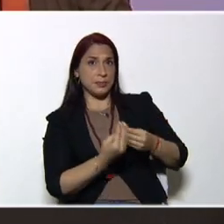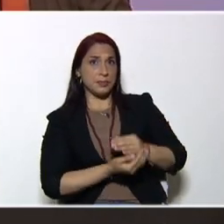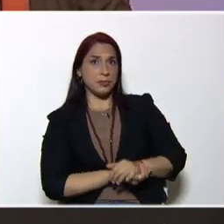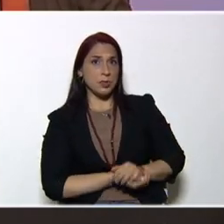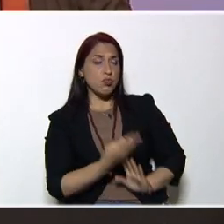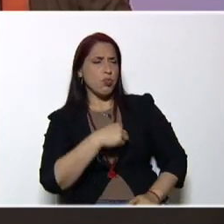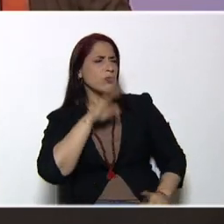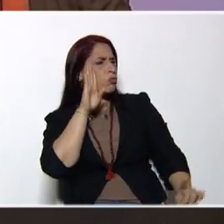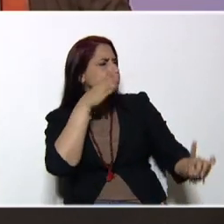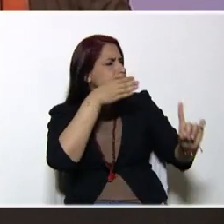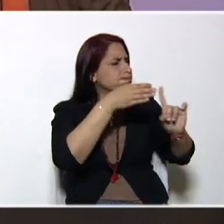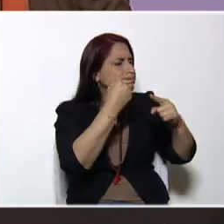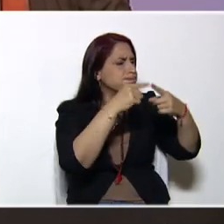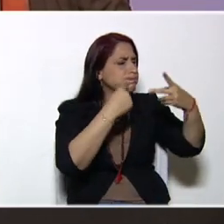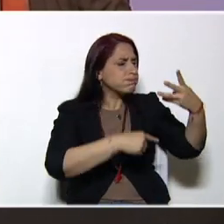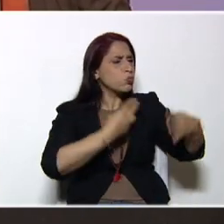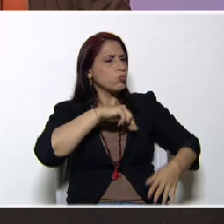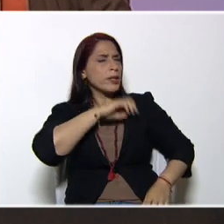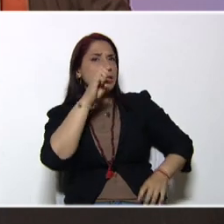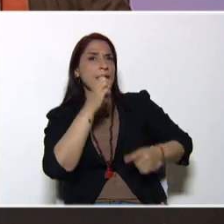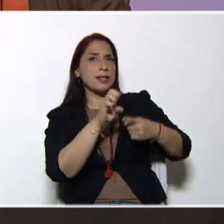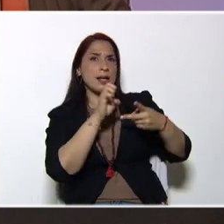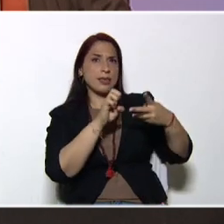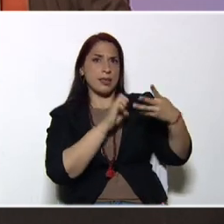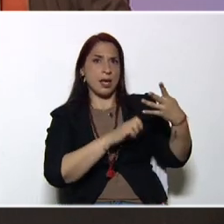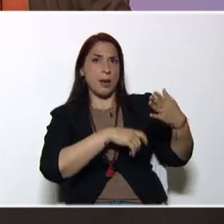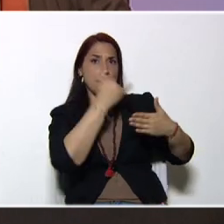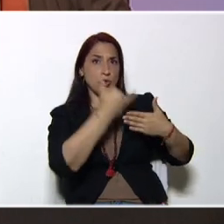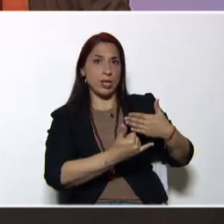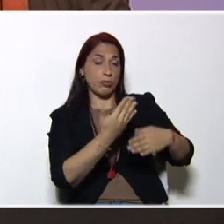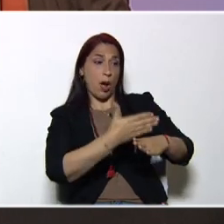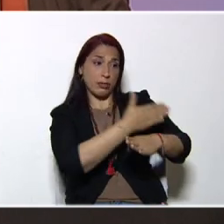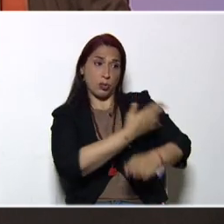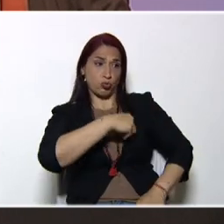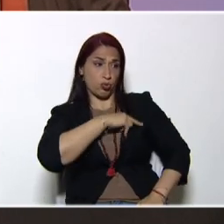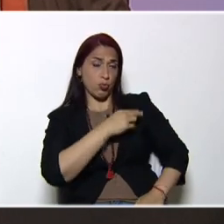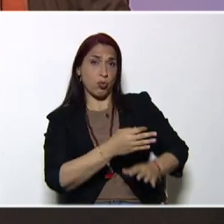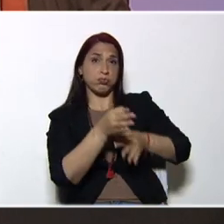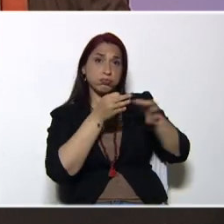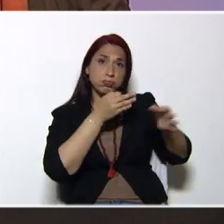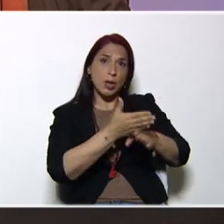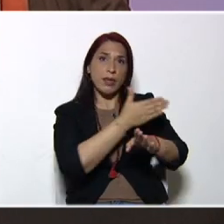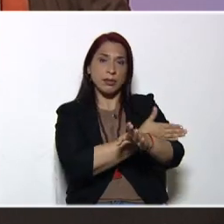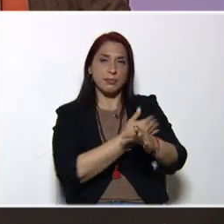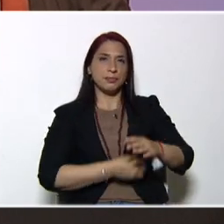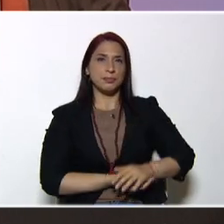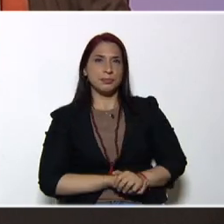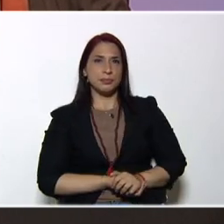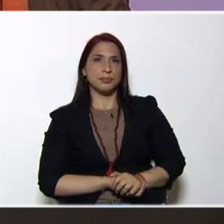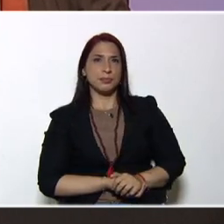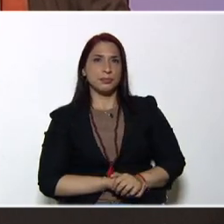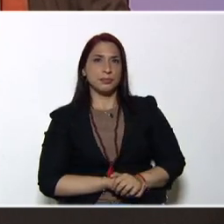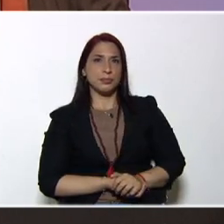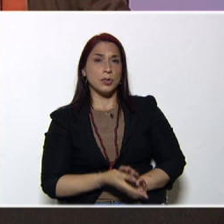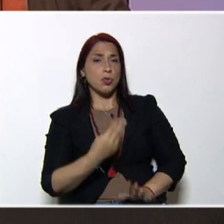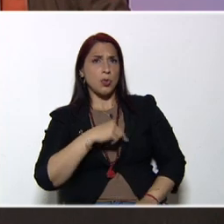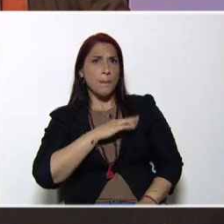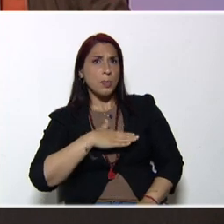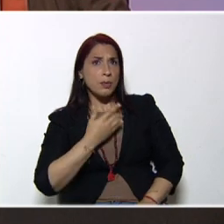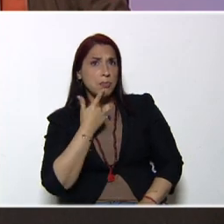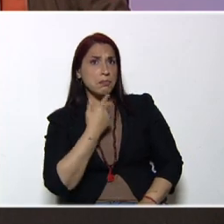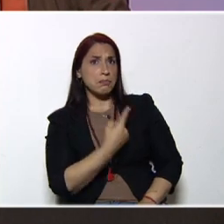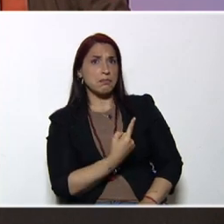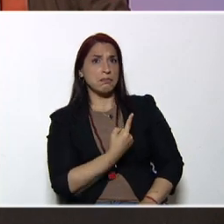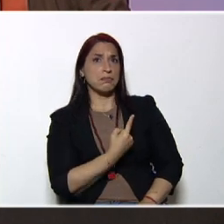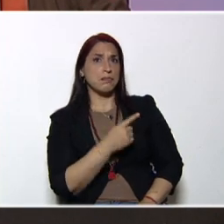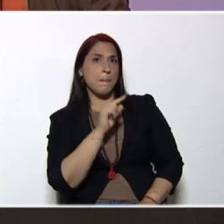nuestros objetivos y nuestras estrategias del proyecto, como anteriormente ya habíamos visto, podemos tener entonces que